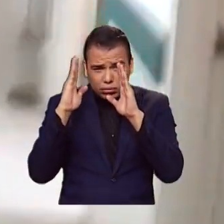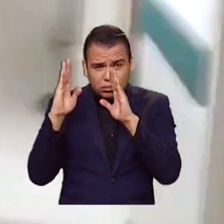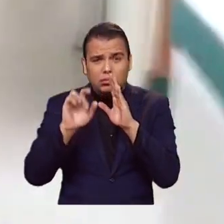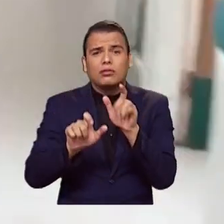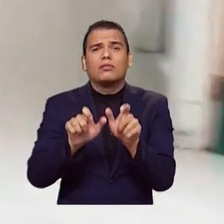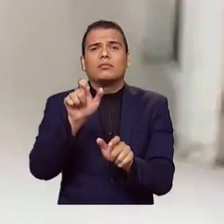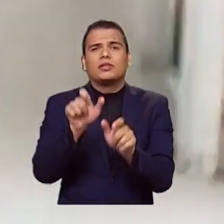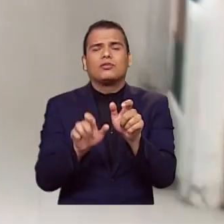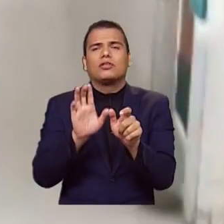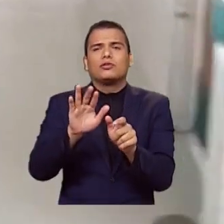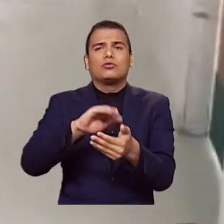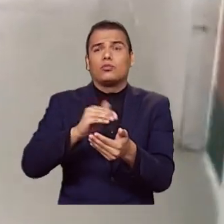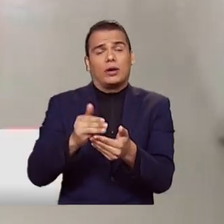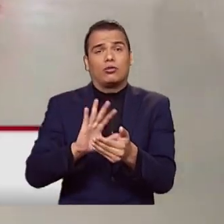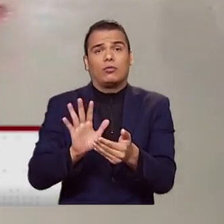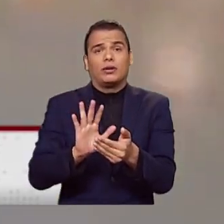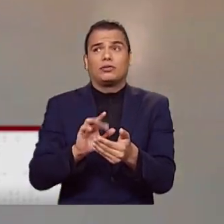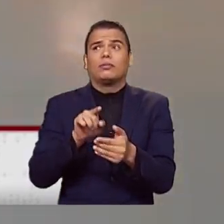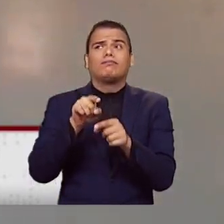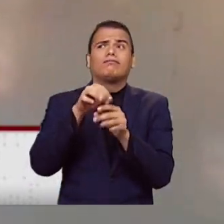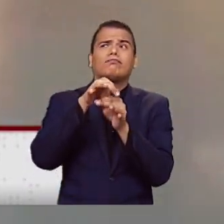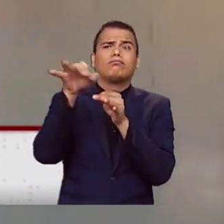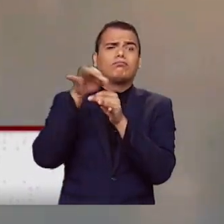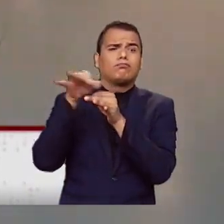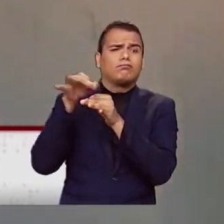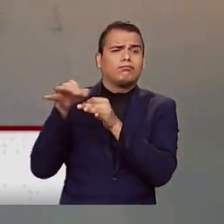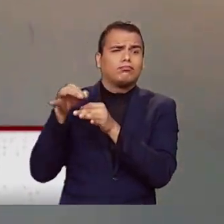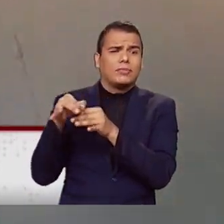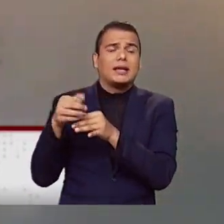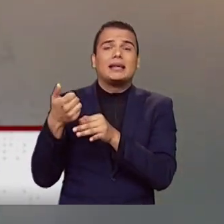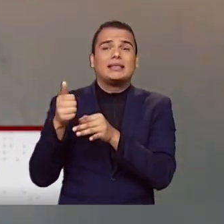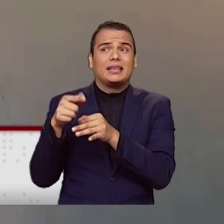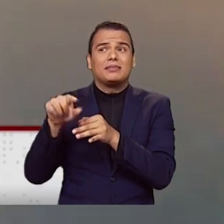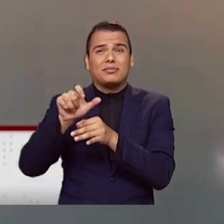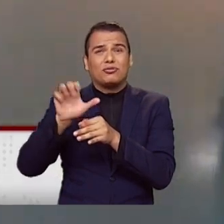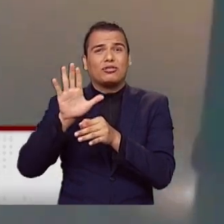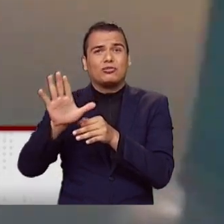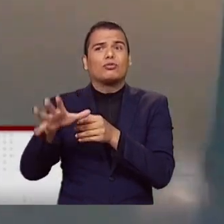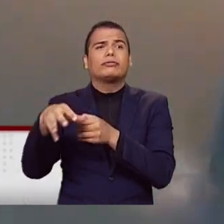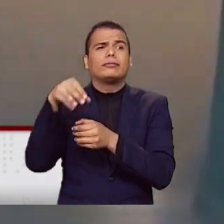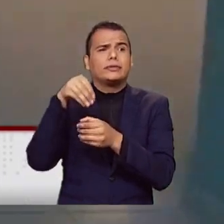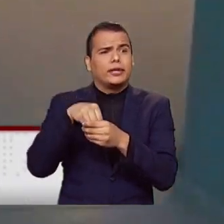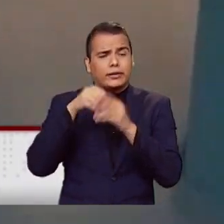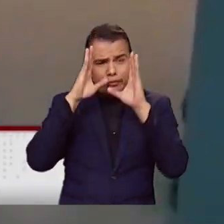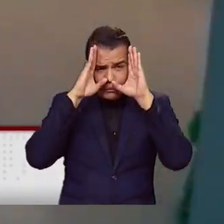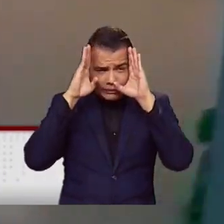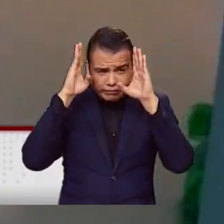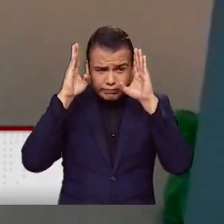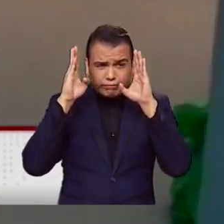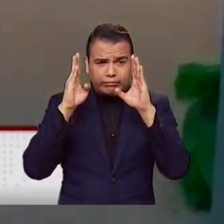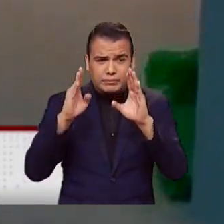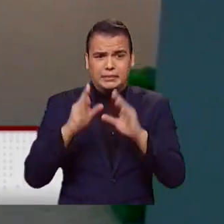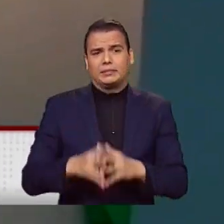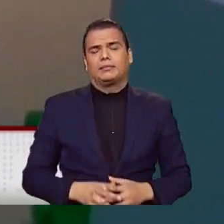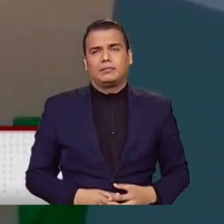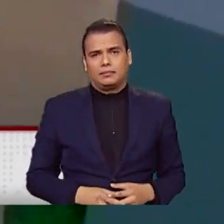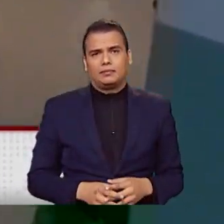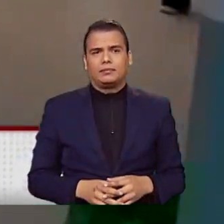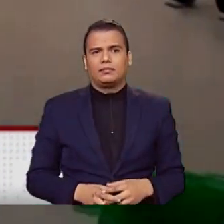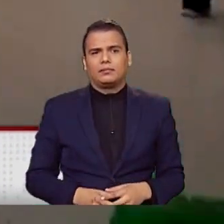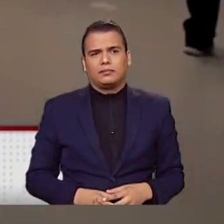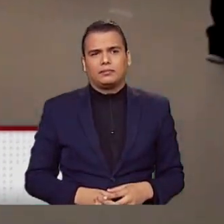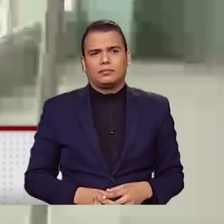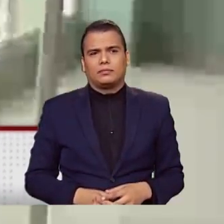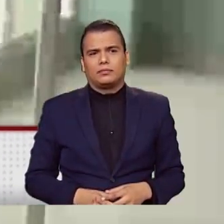la población de Tumaco, sino que atienden los otros 10 municipios del litoral pacífico